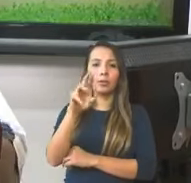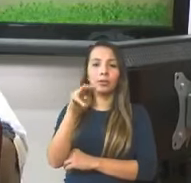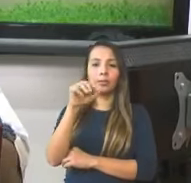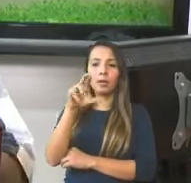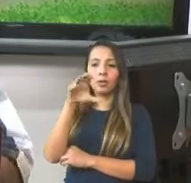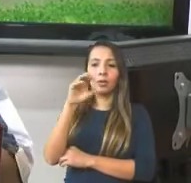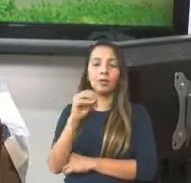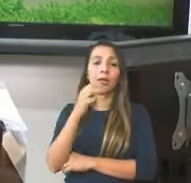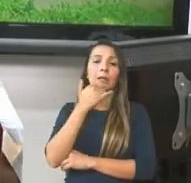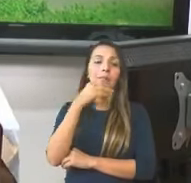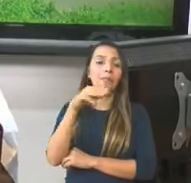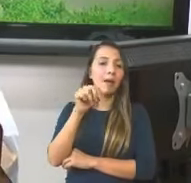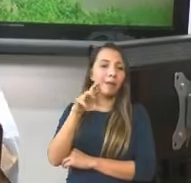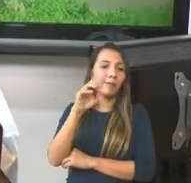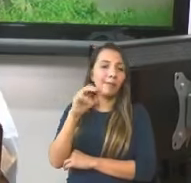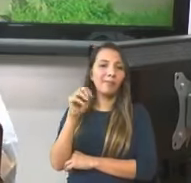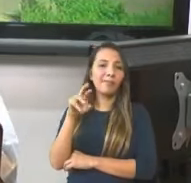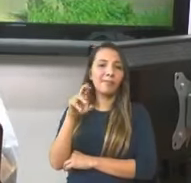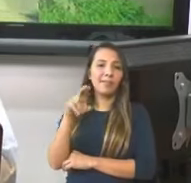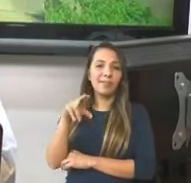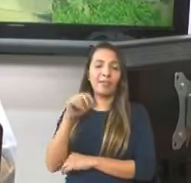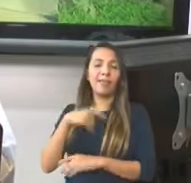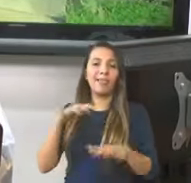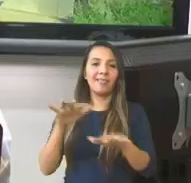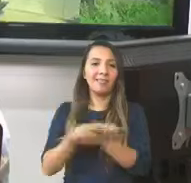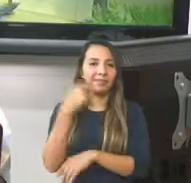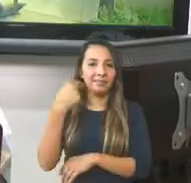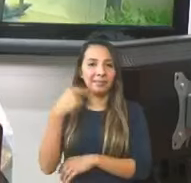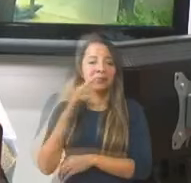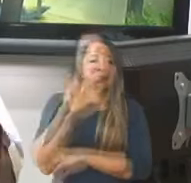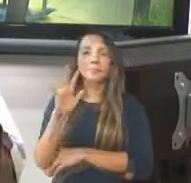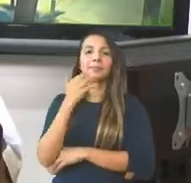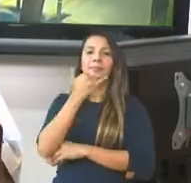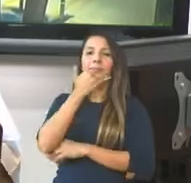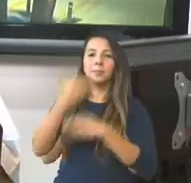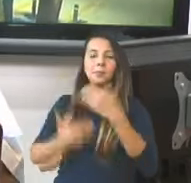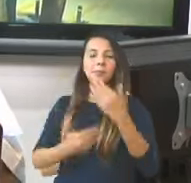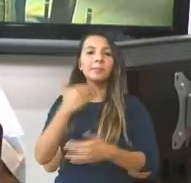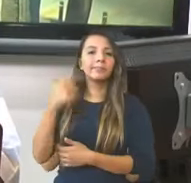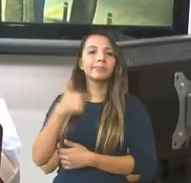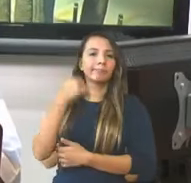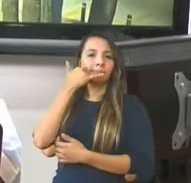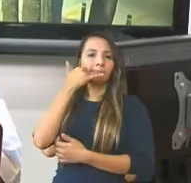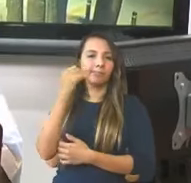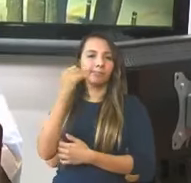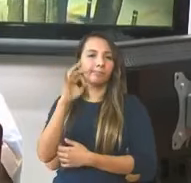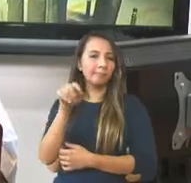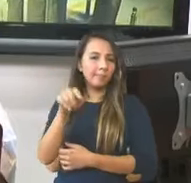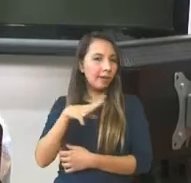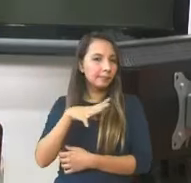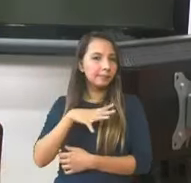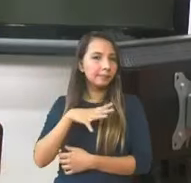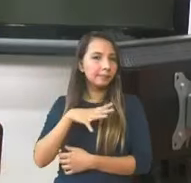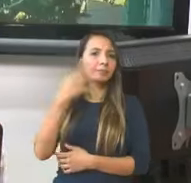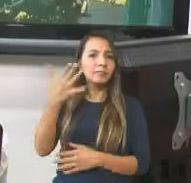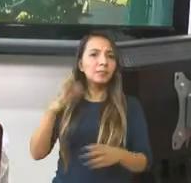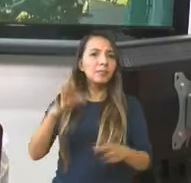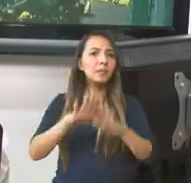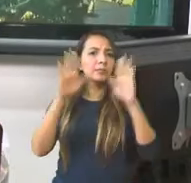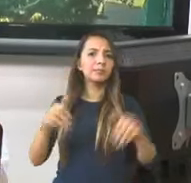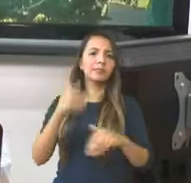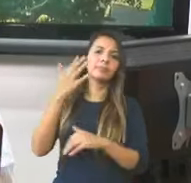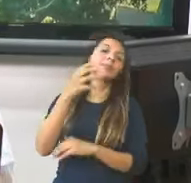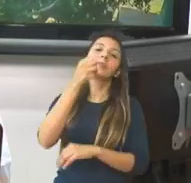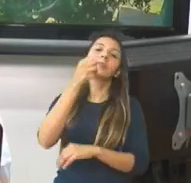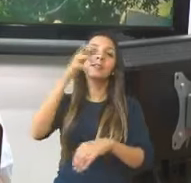Marco Moreno, ya le quiero cambiar el nombre. Una disculpa, lo tengo en la línea telefónica desde Mexicali. ¿Cómo se encuentra, secretario? Muy buena